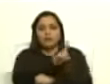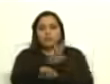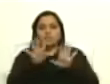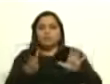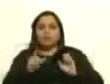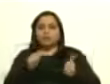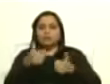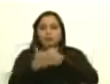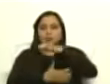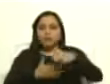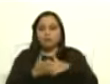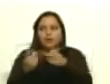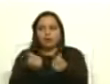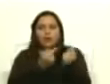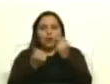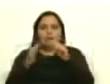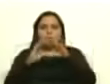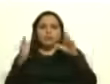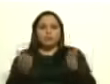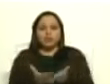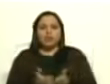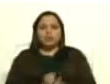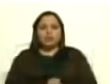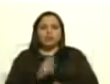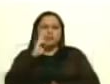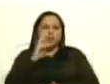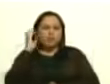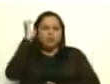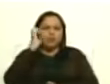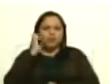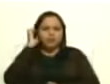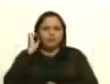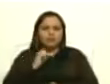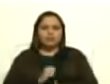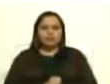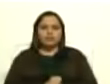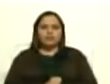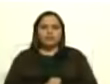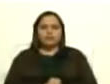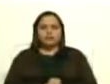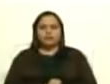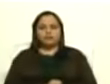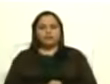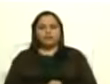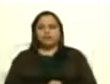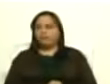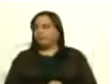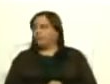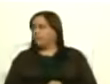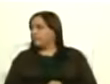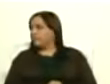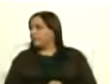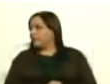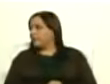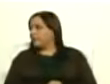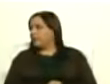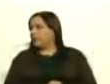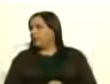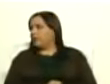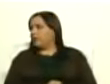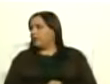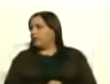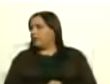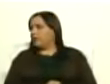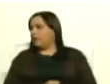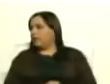mundial. Y yo veía a Europa y decía, pero es que eso no es ni el 3% de lo que le han aplicado a Venezuela. Exclusión del